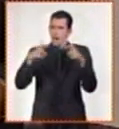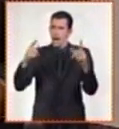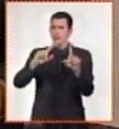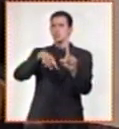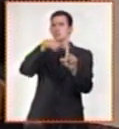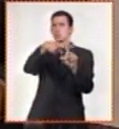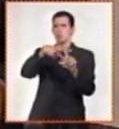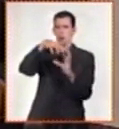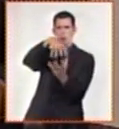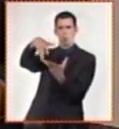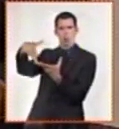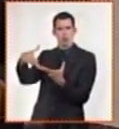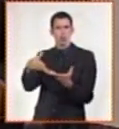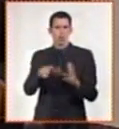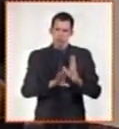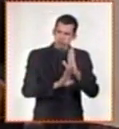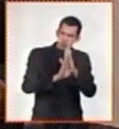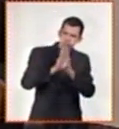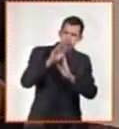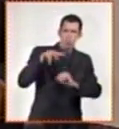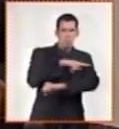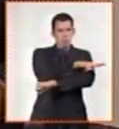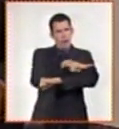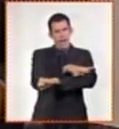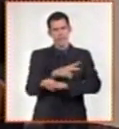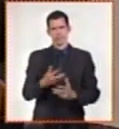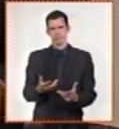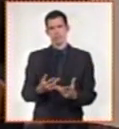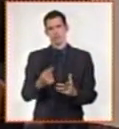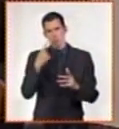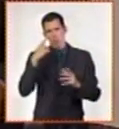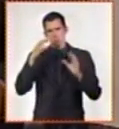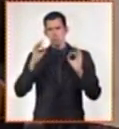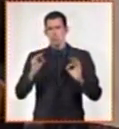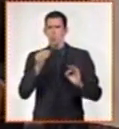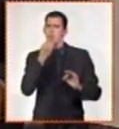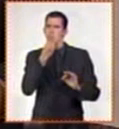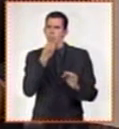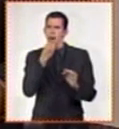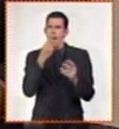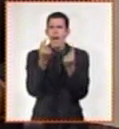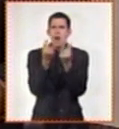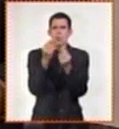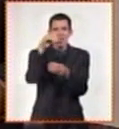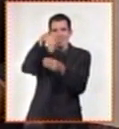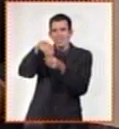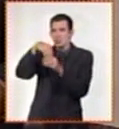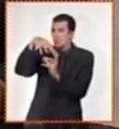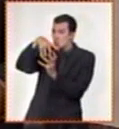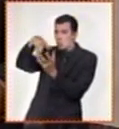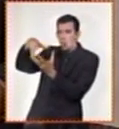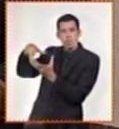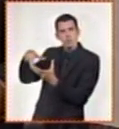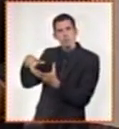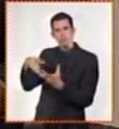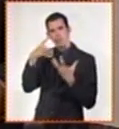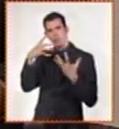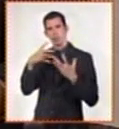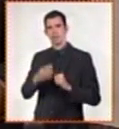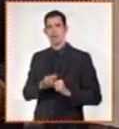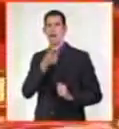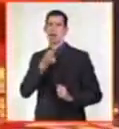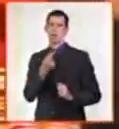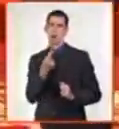mundial, convirtiéndose en el motor más importante para la economía mundial. Entre ellos, los países BRICS,